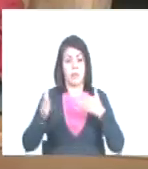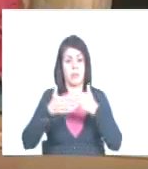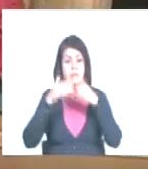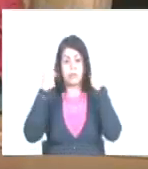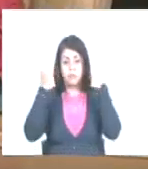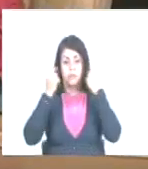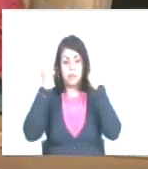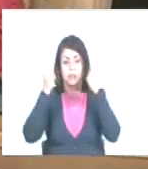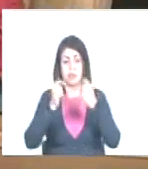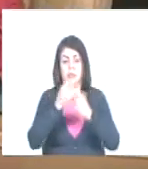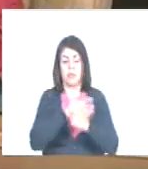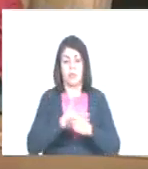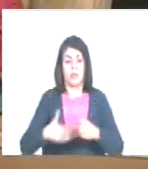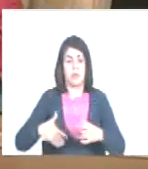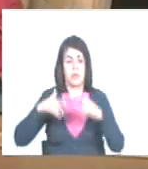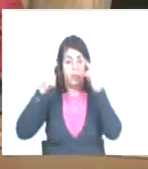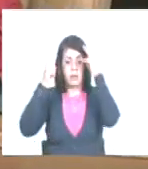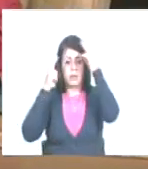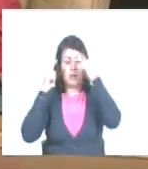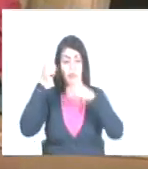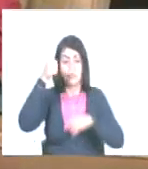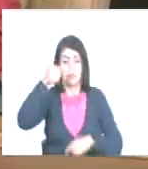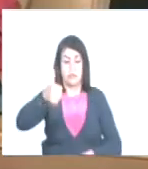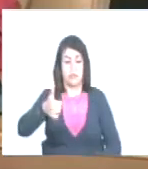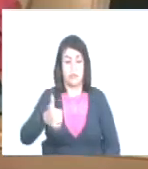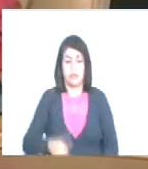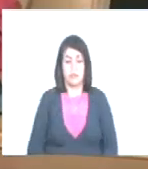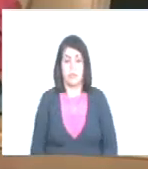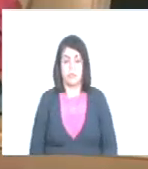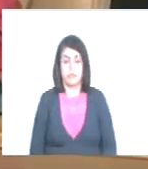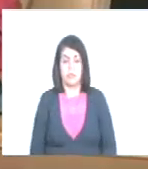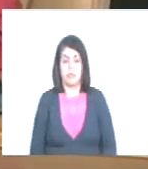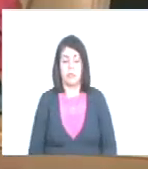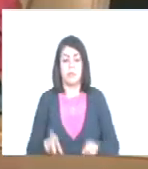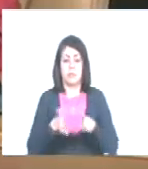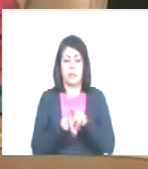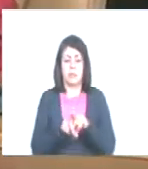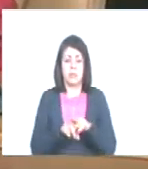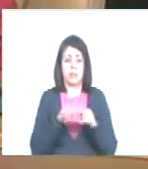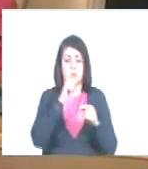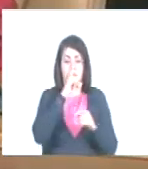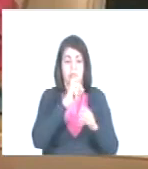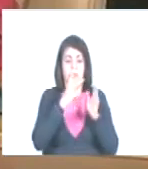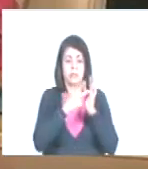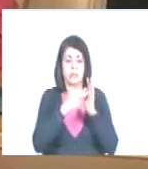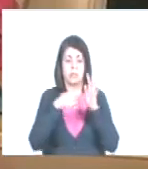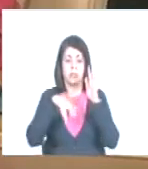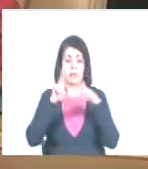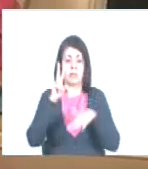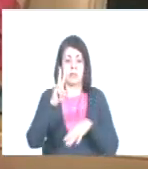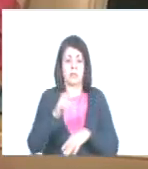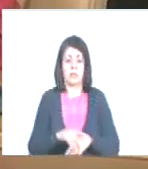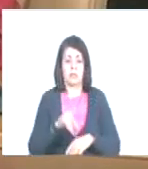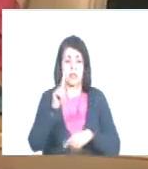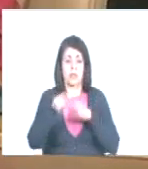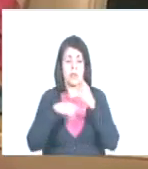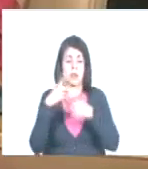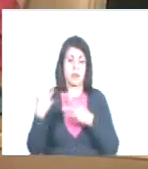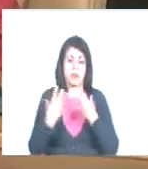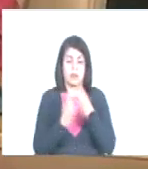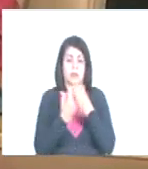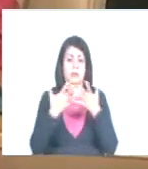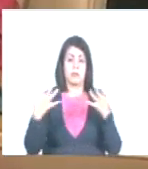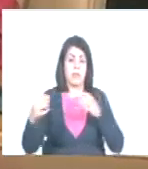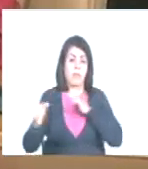de campaña del comandante eterno Hugo Rafael Chávez Frías en el año 2012, acompañado de